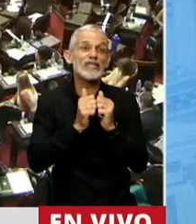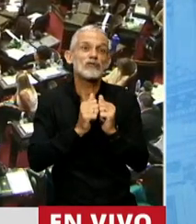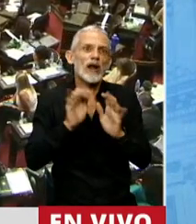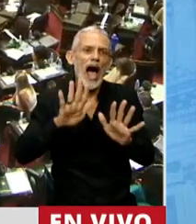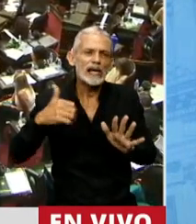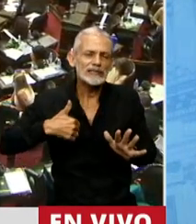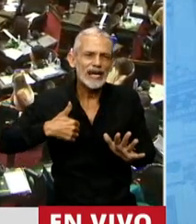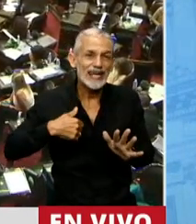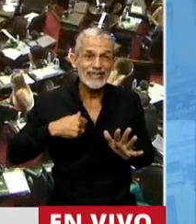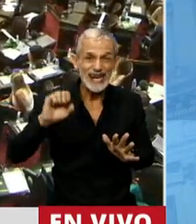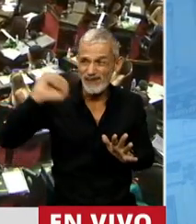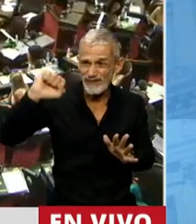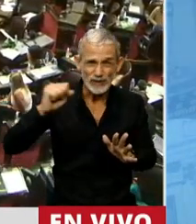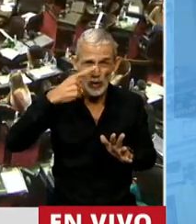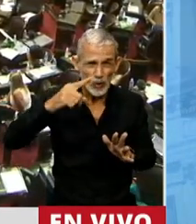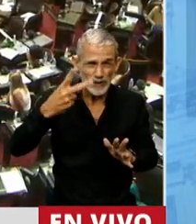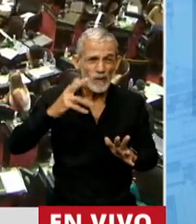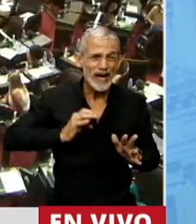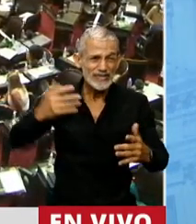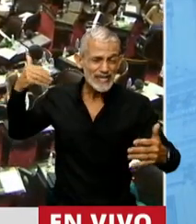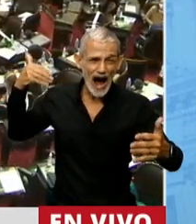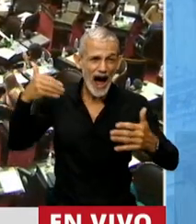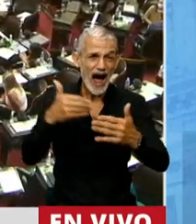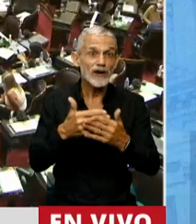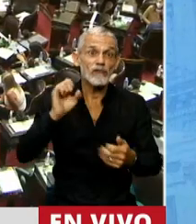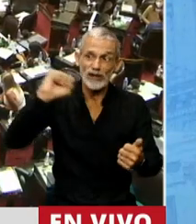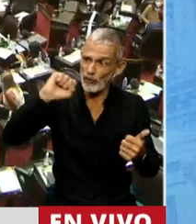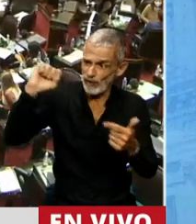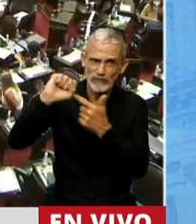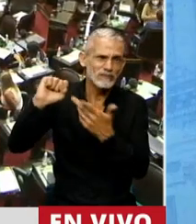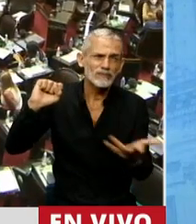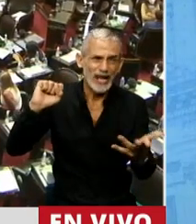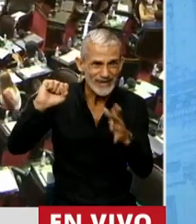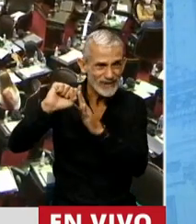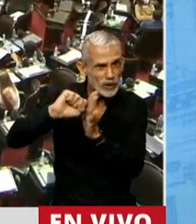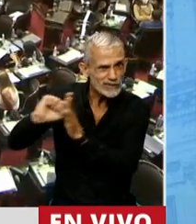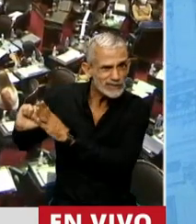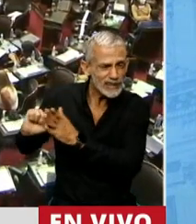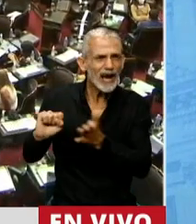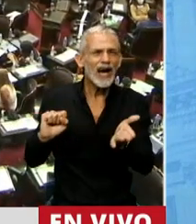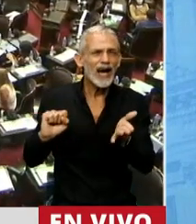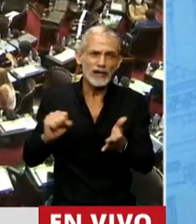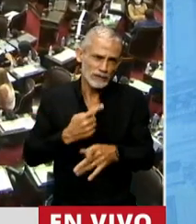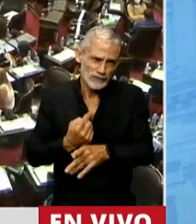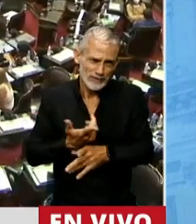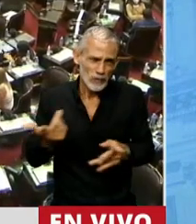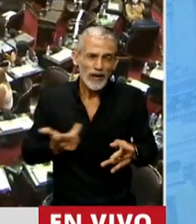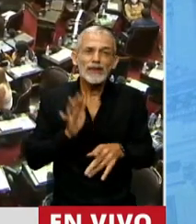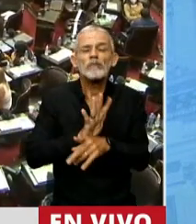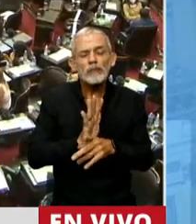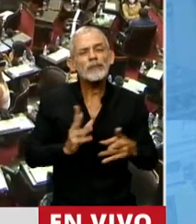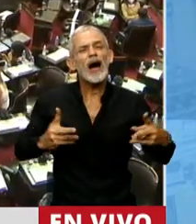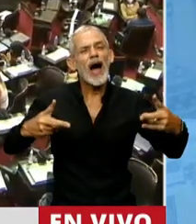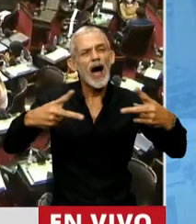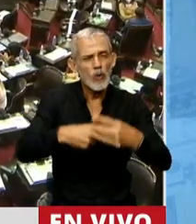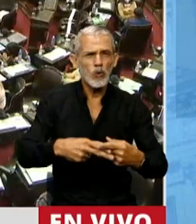la historia inflacionaria de las últimas dos décadas, es un acto aberrante de ajuste y